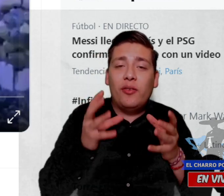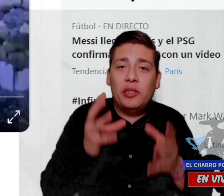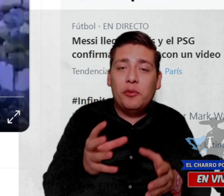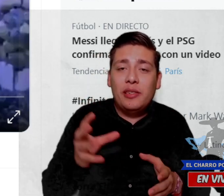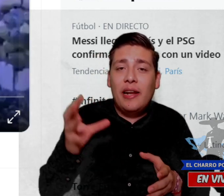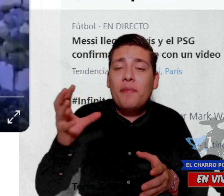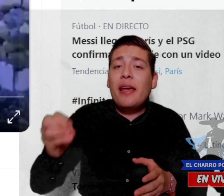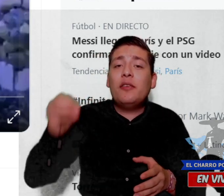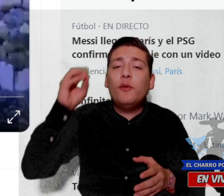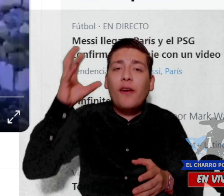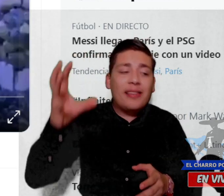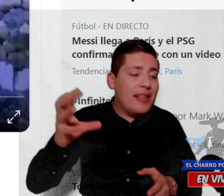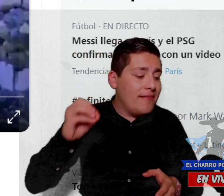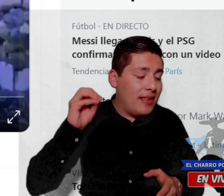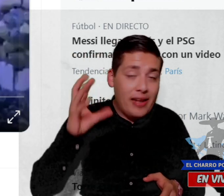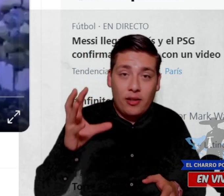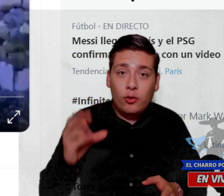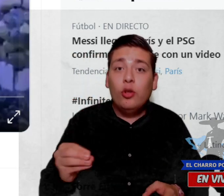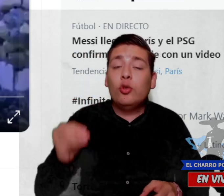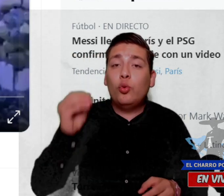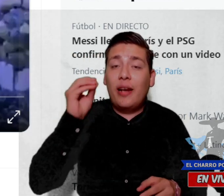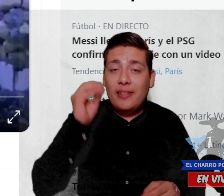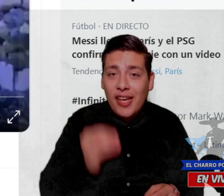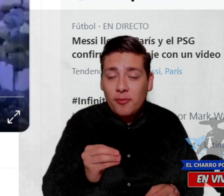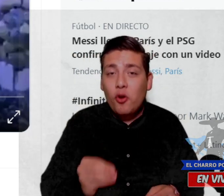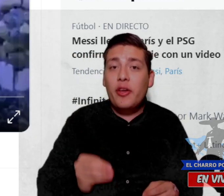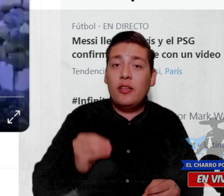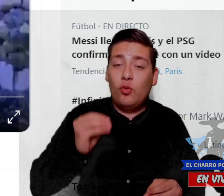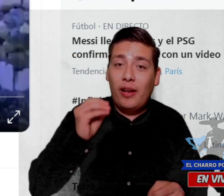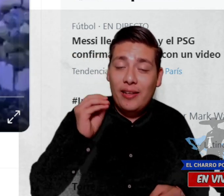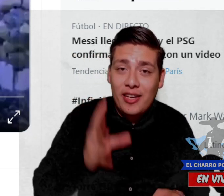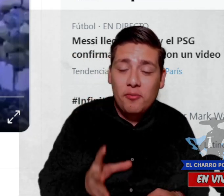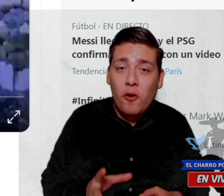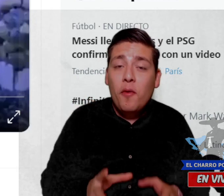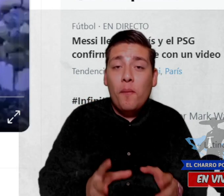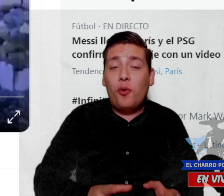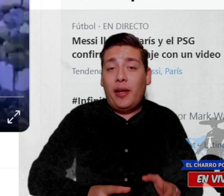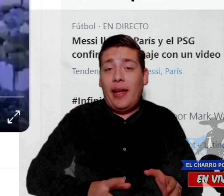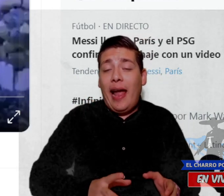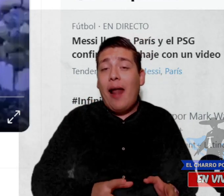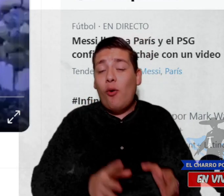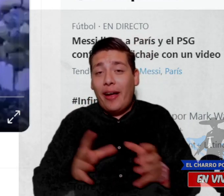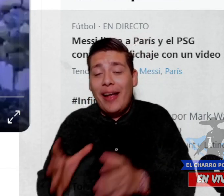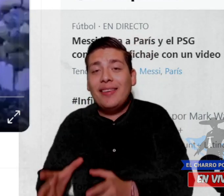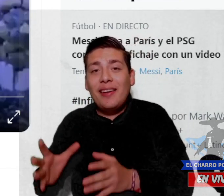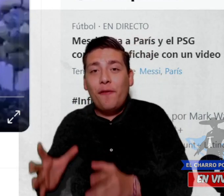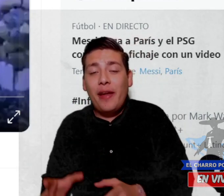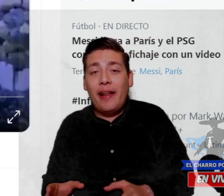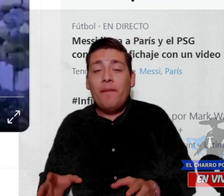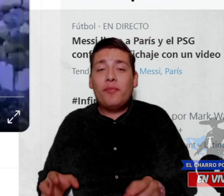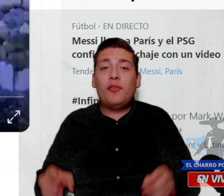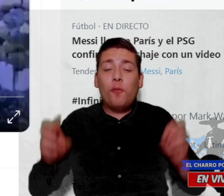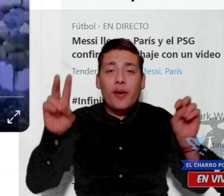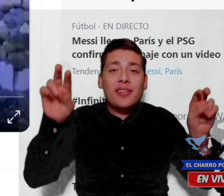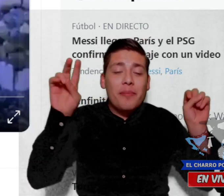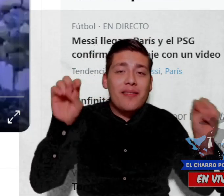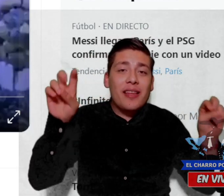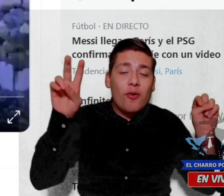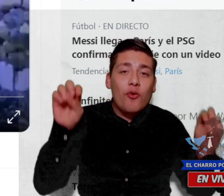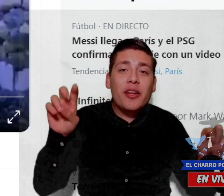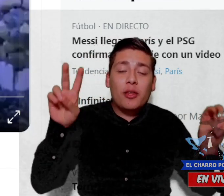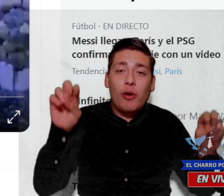Lo único que nos demuestra es su falta de intelecto, su racismo y su clasismo, porque a lo que él se refiere de